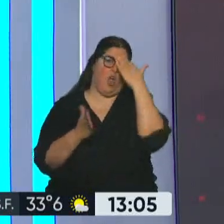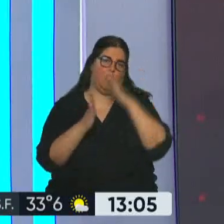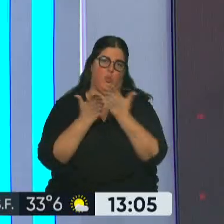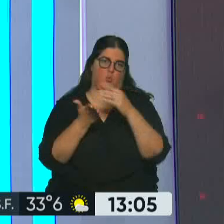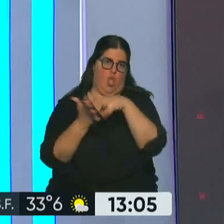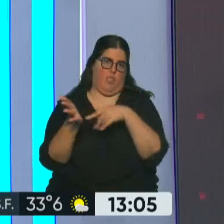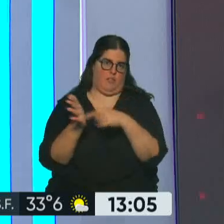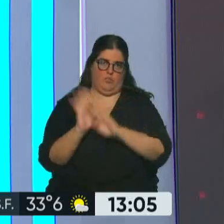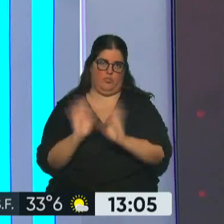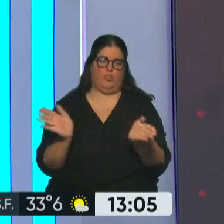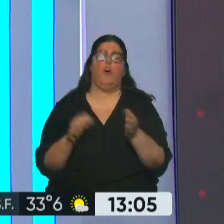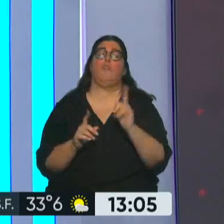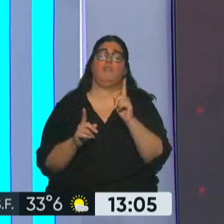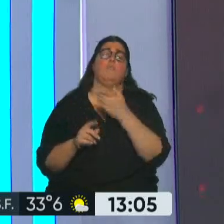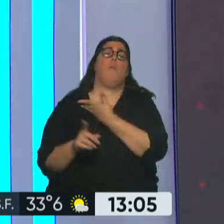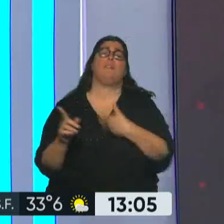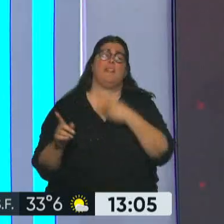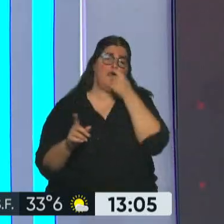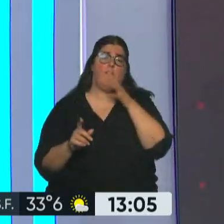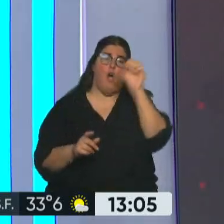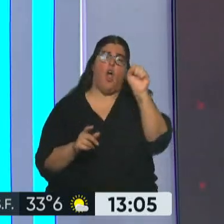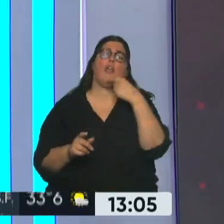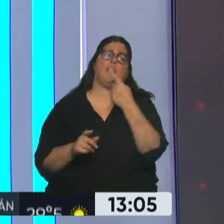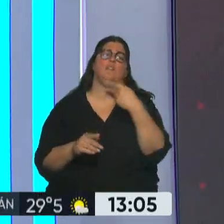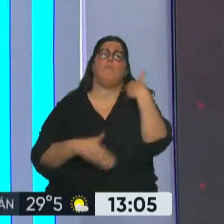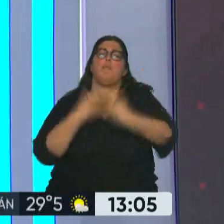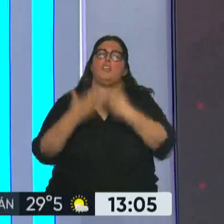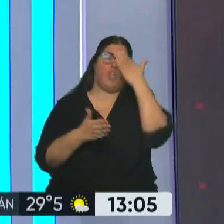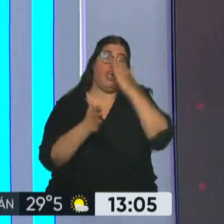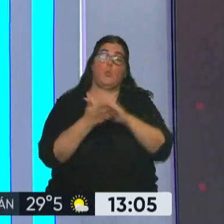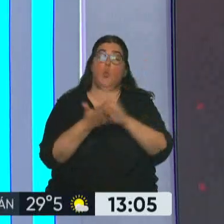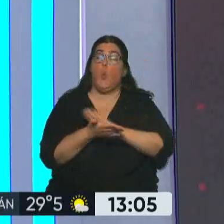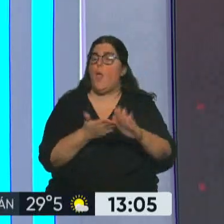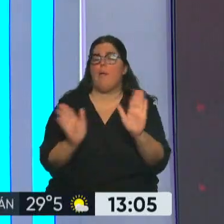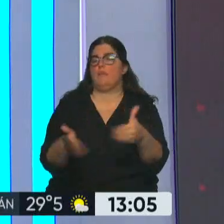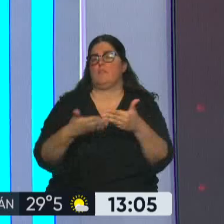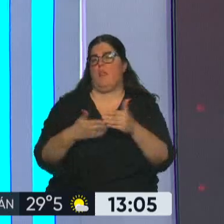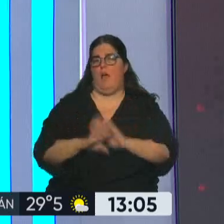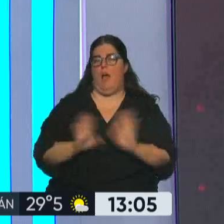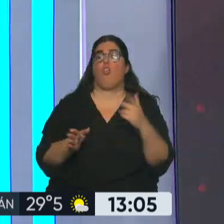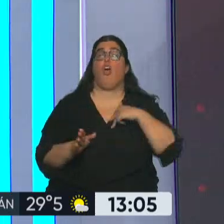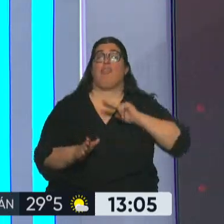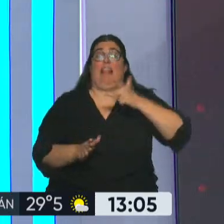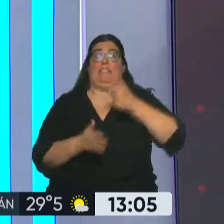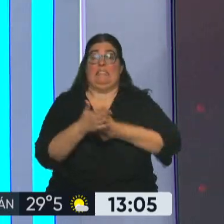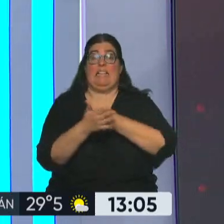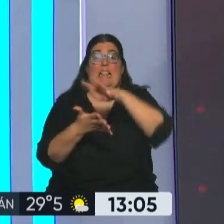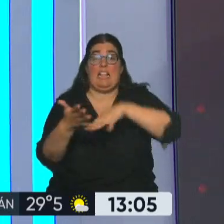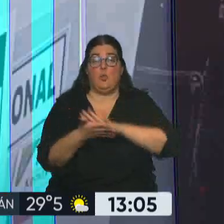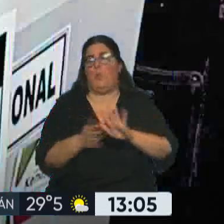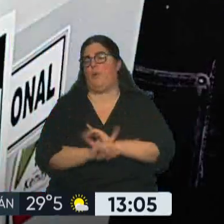El presidente del vecino país dio por cerrado este proceso y también adelantó que no habrá un tercer intento. Informe